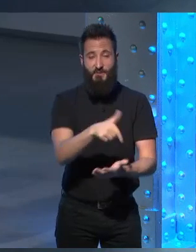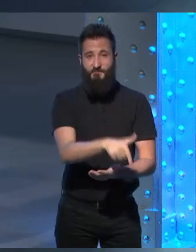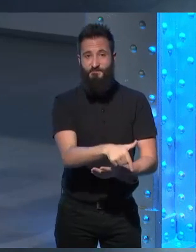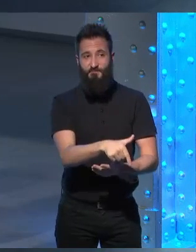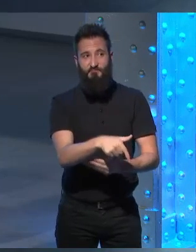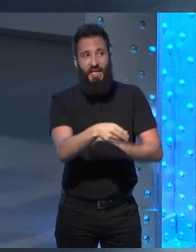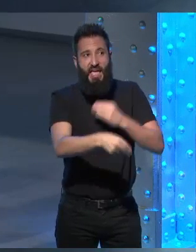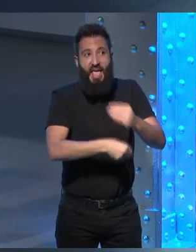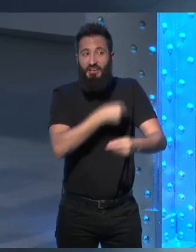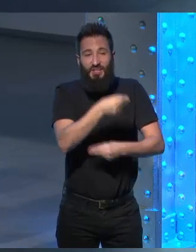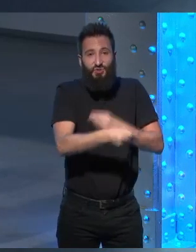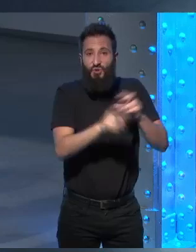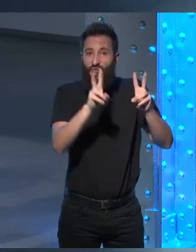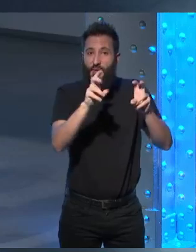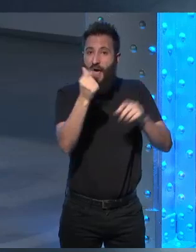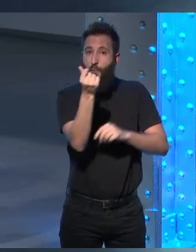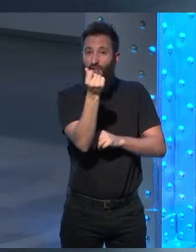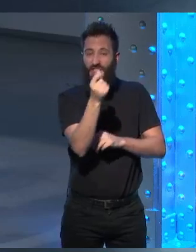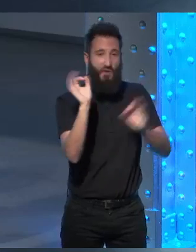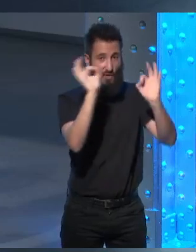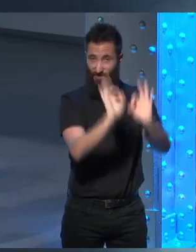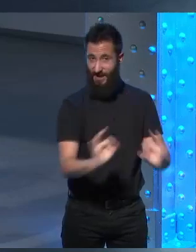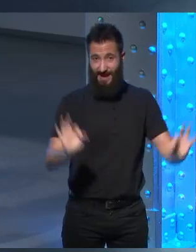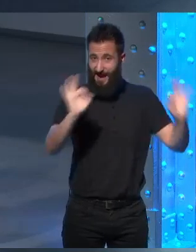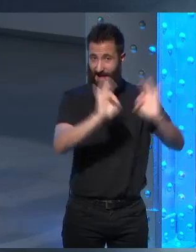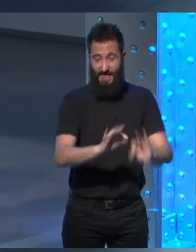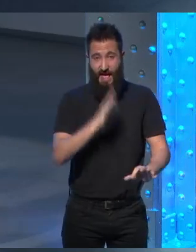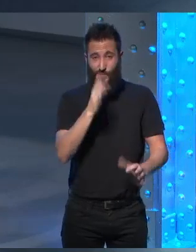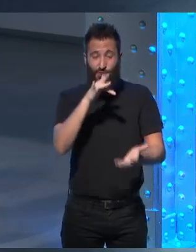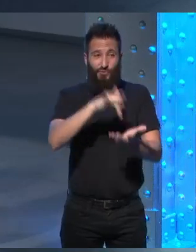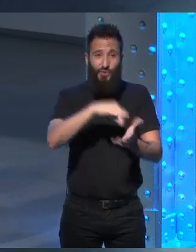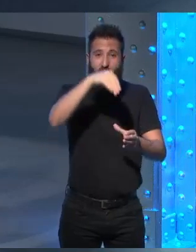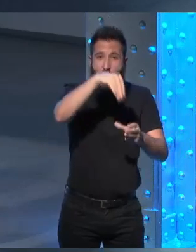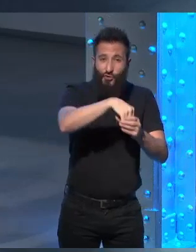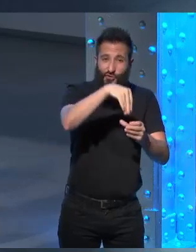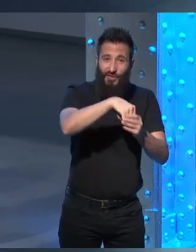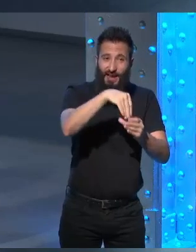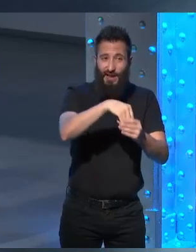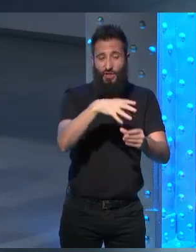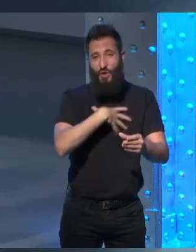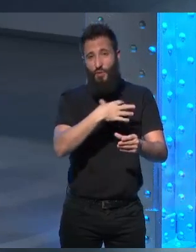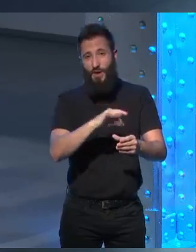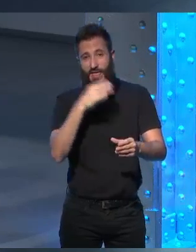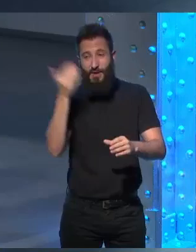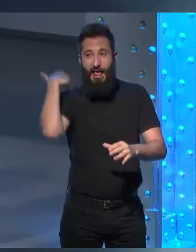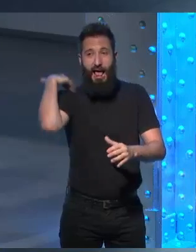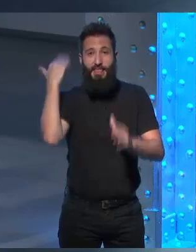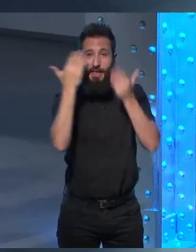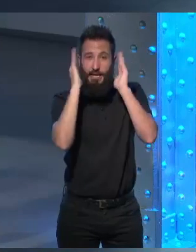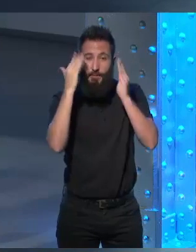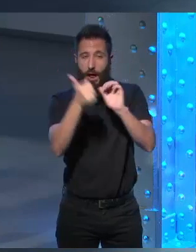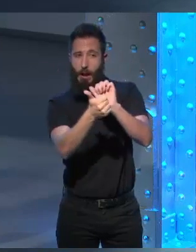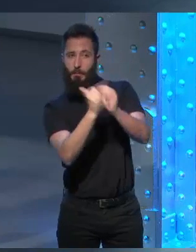nada porque digamos que el contenido que casualmente habían robado, entre comillas, o